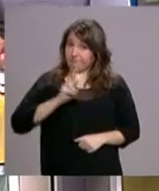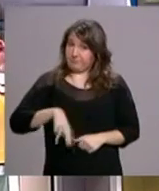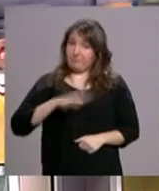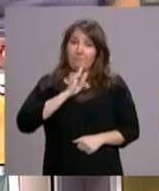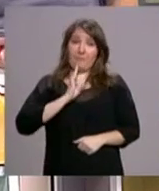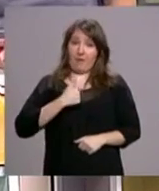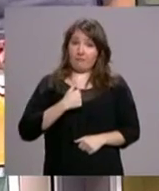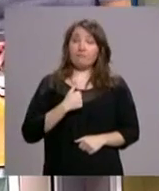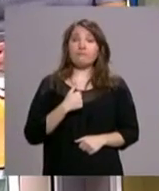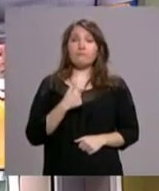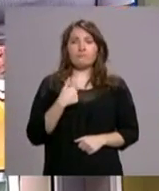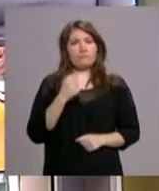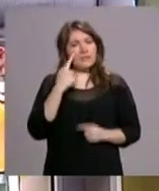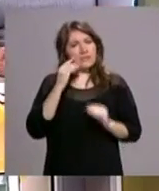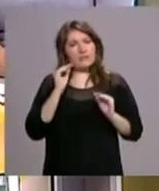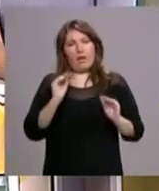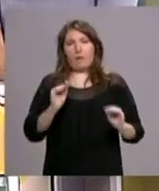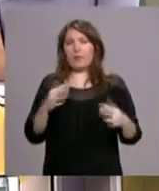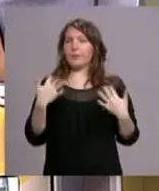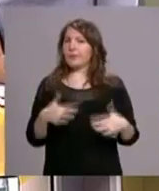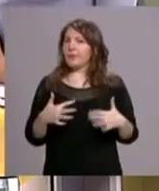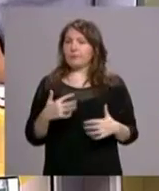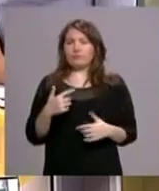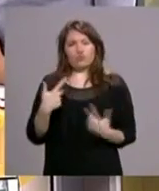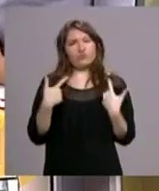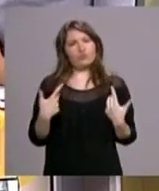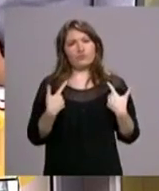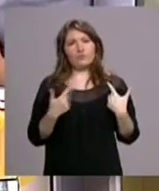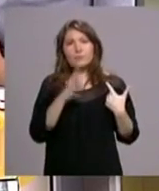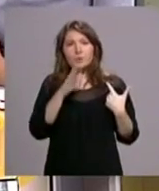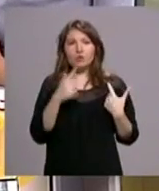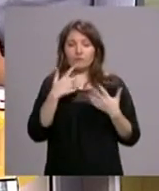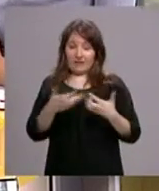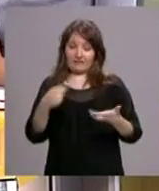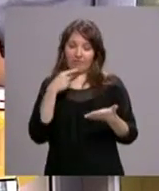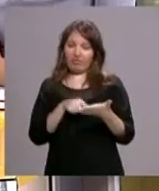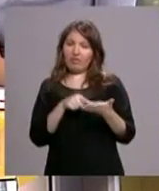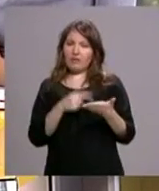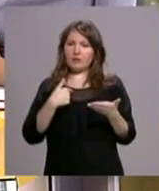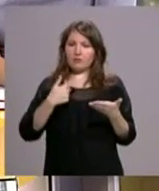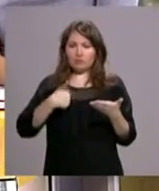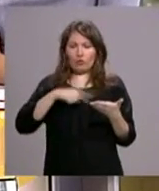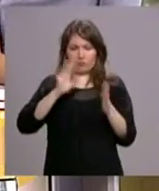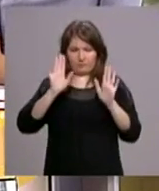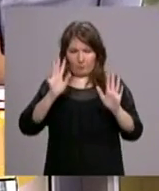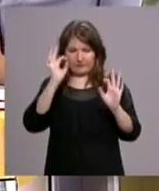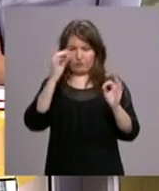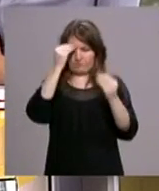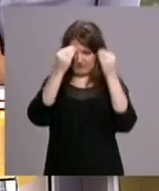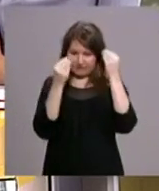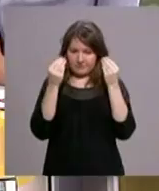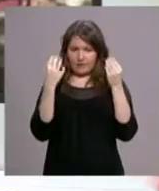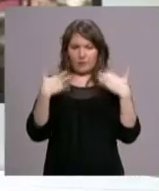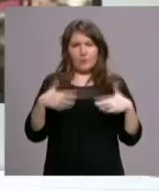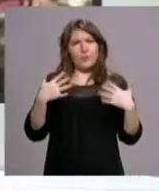llama especialmente la atención y lo sufro bastante, ¿no? Dice, pensemos por un momento en las penurias que tiene que sufrir cuando sale de su país con lágrimas